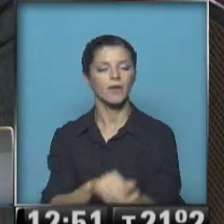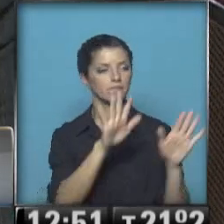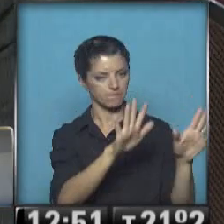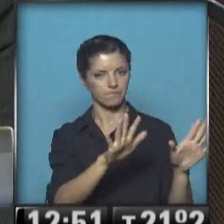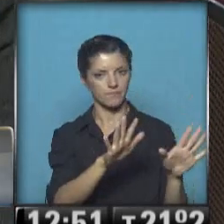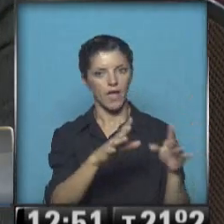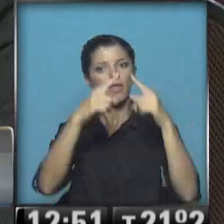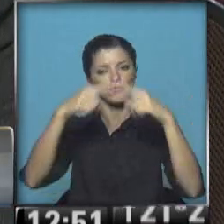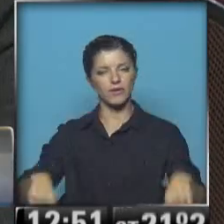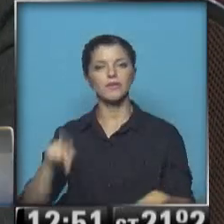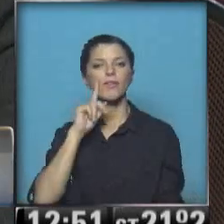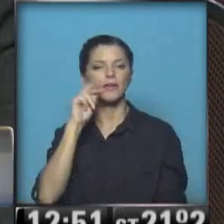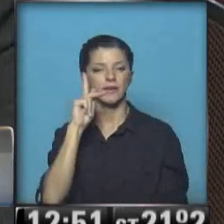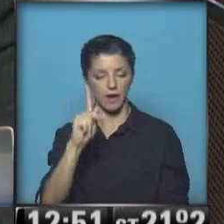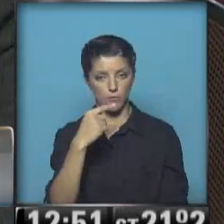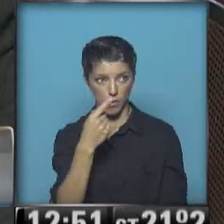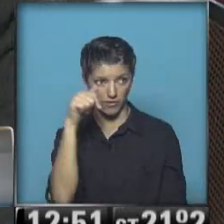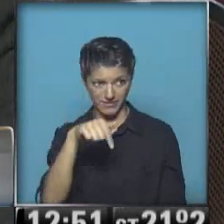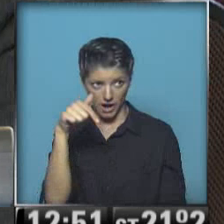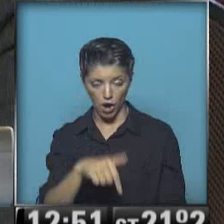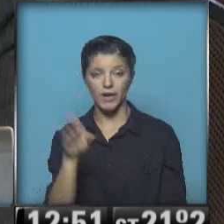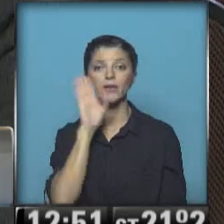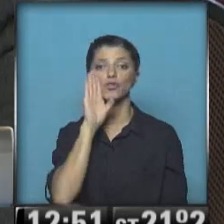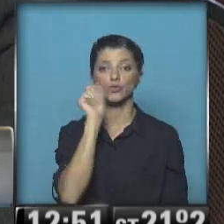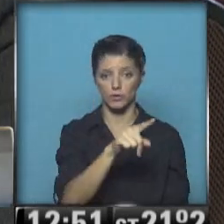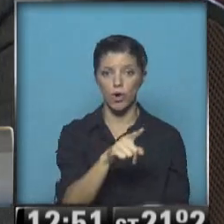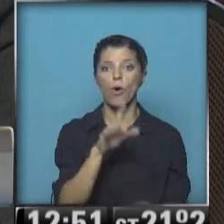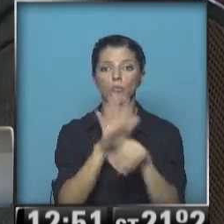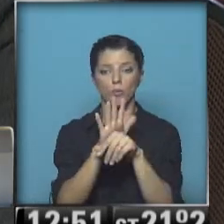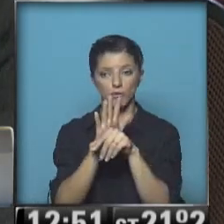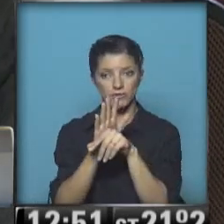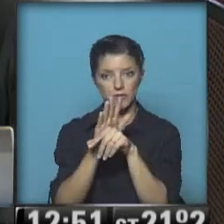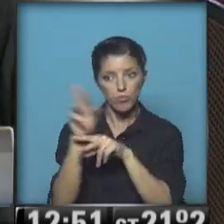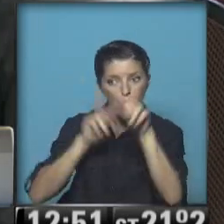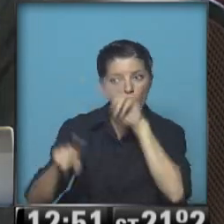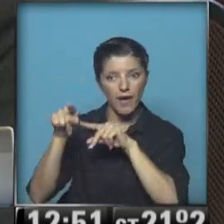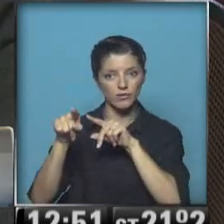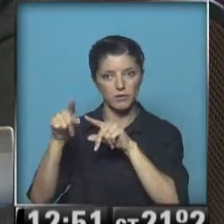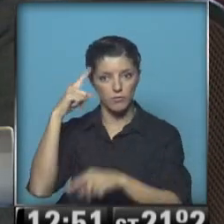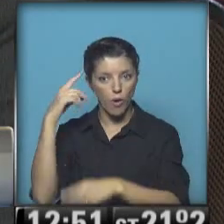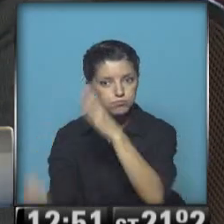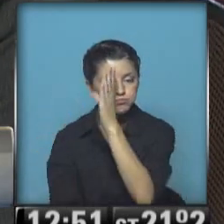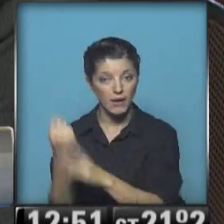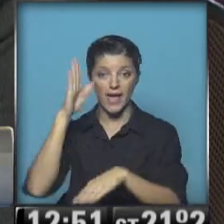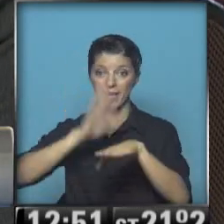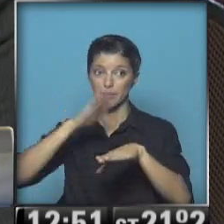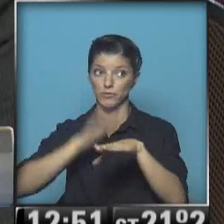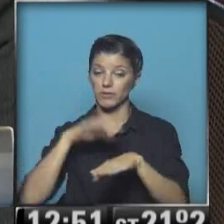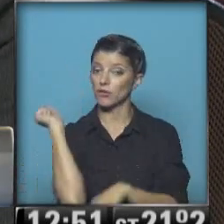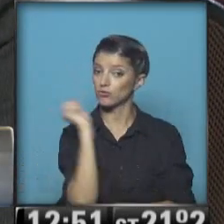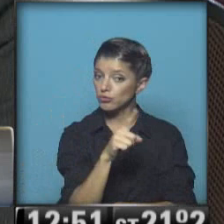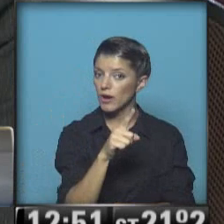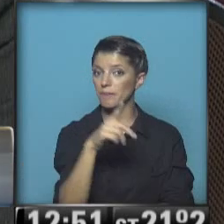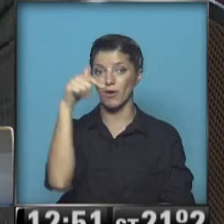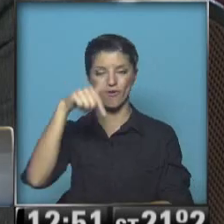de lo irac en este caso se puede decir que Estados Unidos de alguna manera provocó este hecho es responsable lo previó pero hoy no